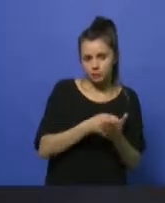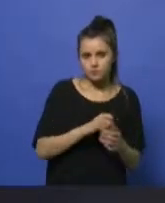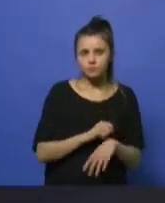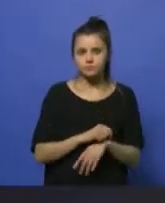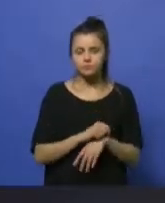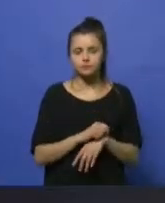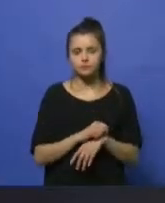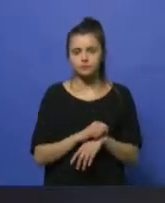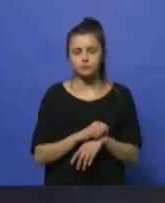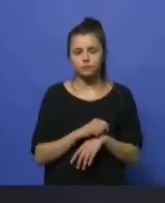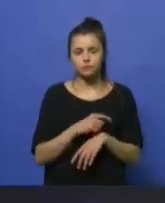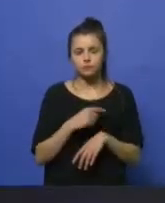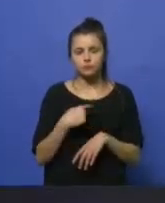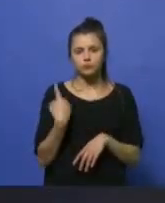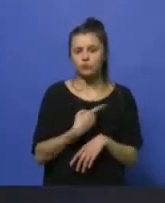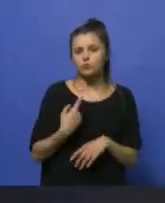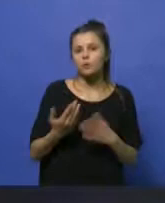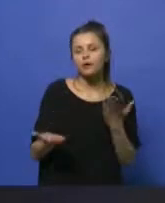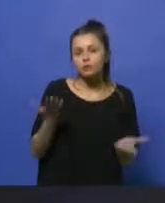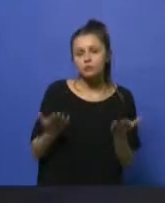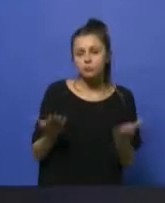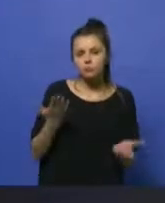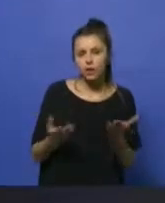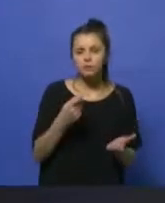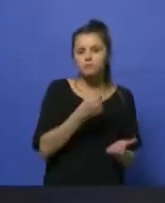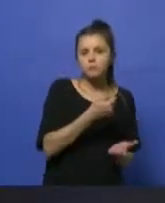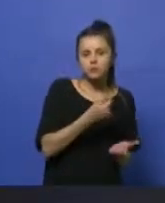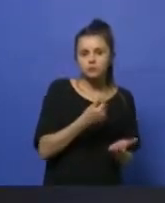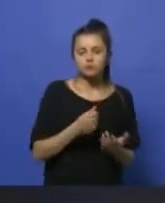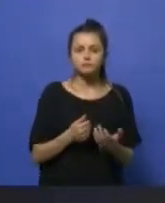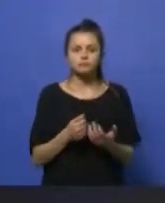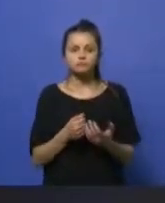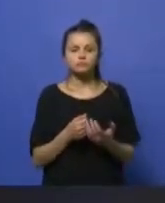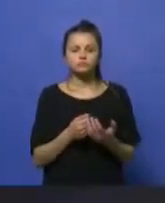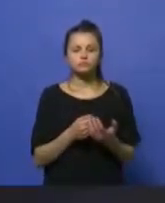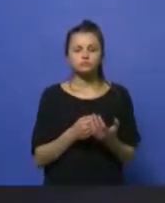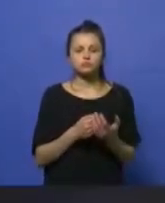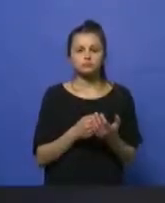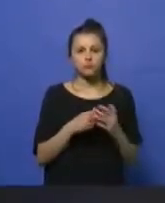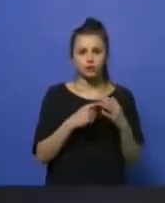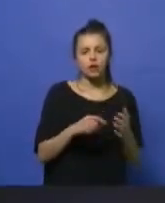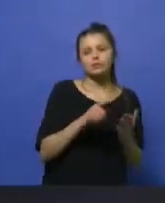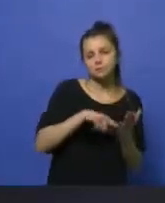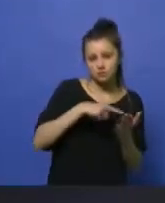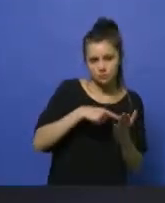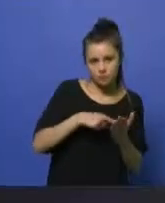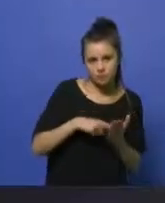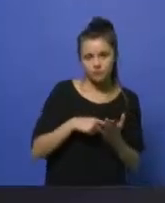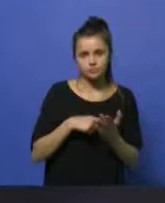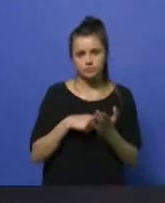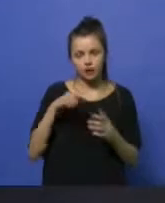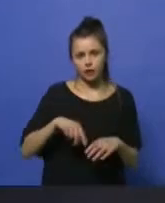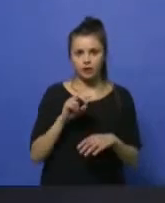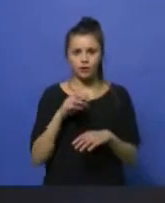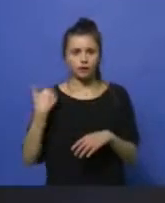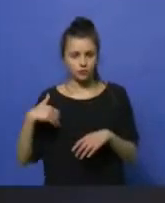cobraba. Pero nosotros, para ver justamente el comparativo de precios entre los dispositivos, sobre todo entre los celulares, los que se encuentran en